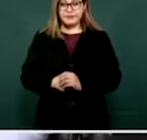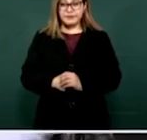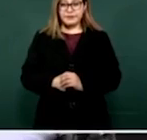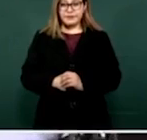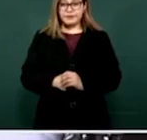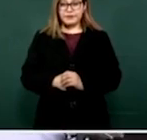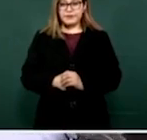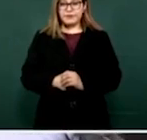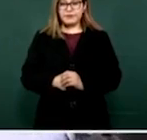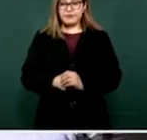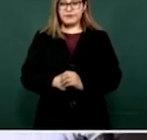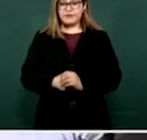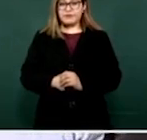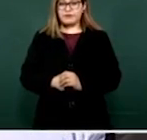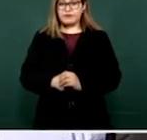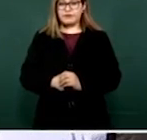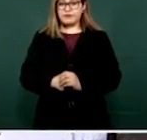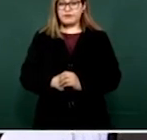no